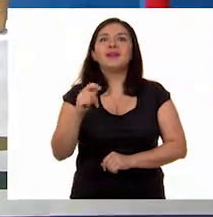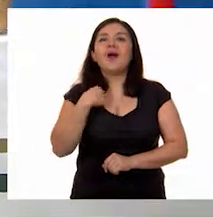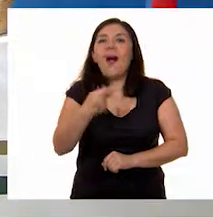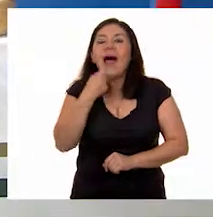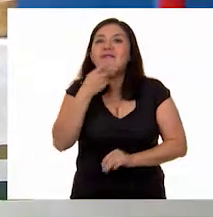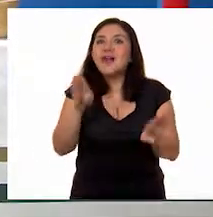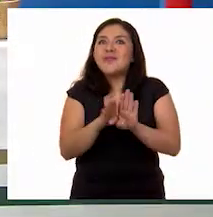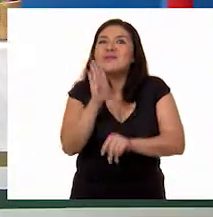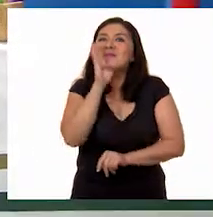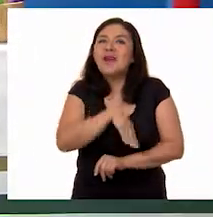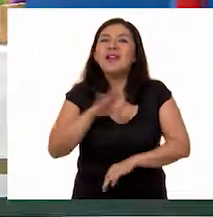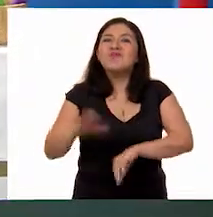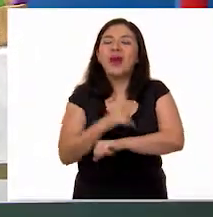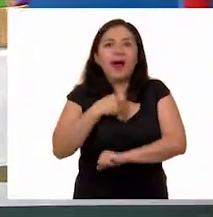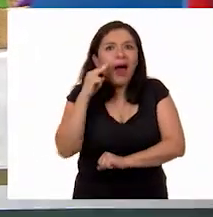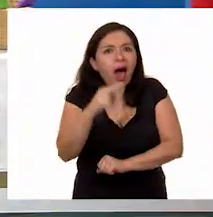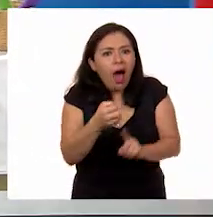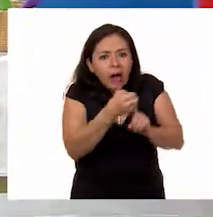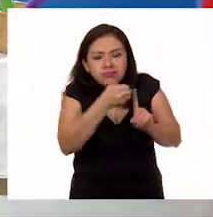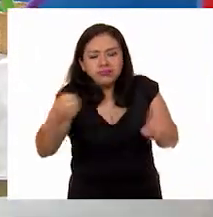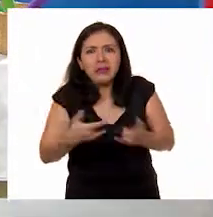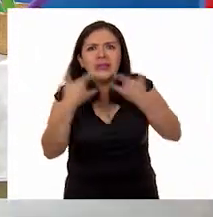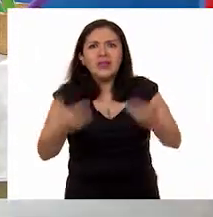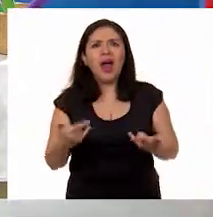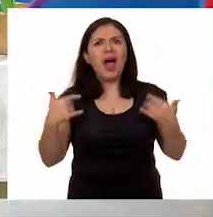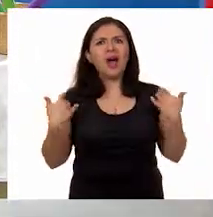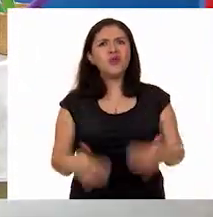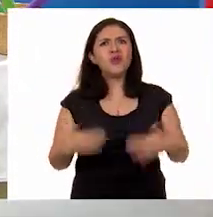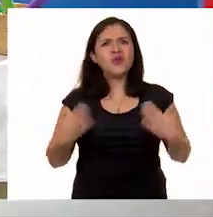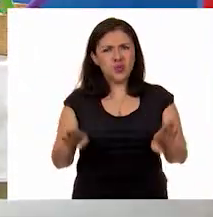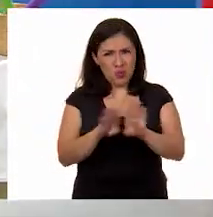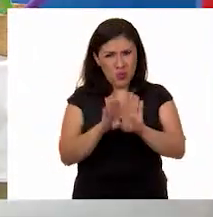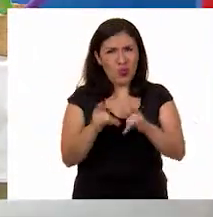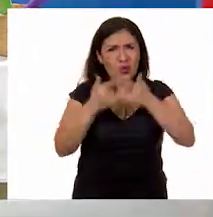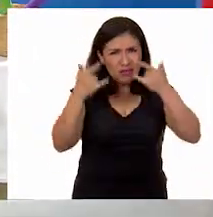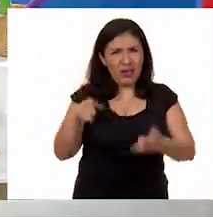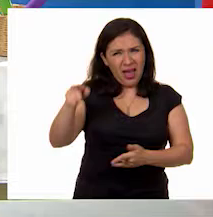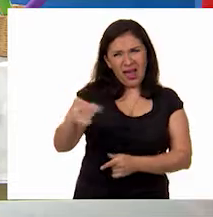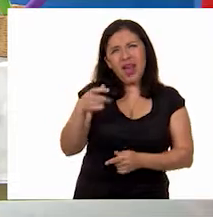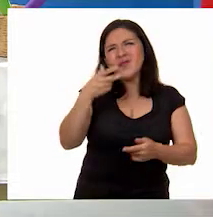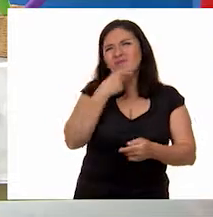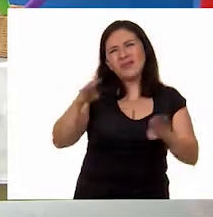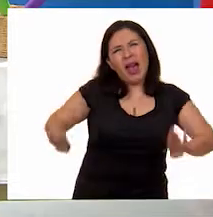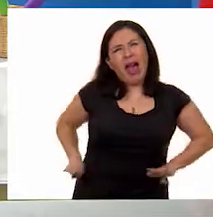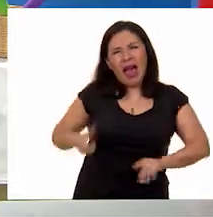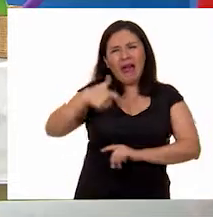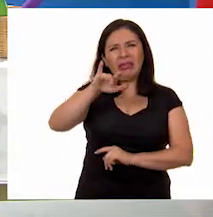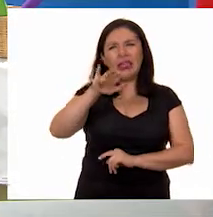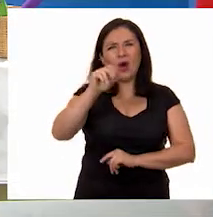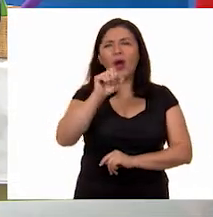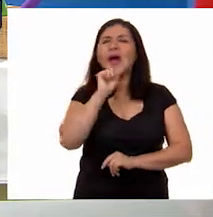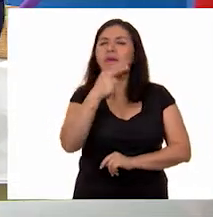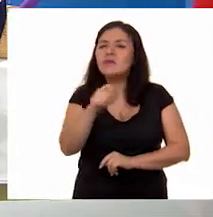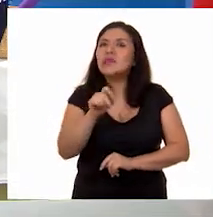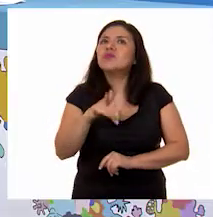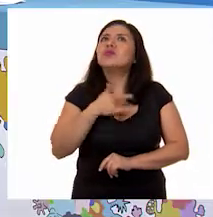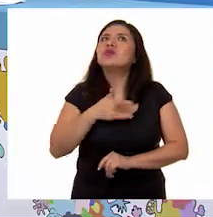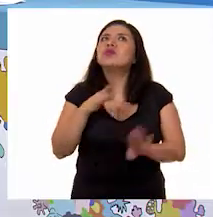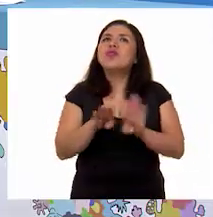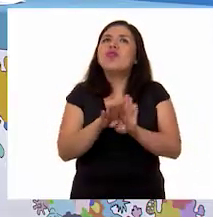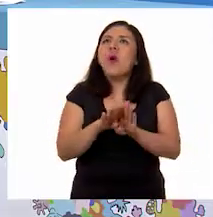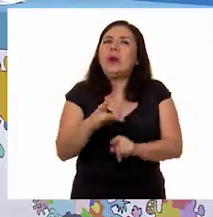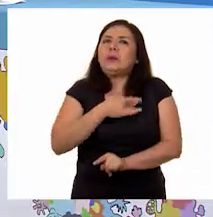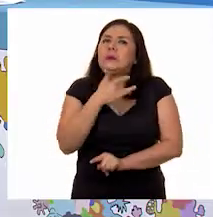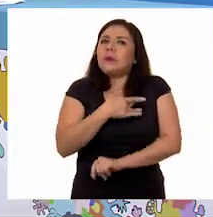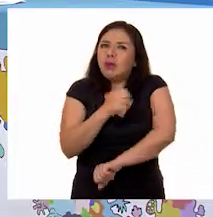de lo que me impactó, Gaby. Como casi todos los cuentos de Quiroga, pues tiene esa misma sensibilidad. A mí